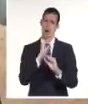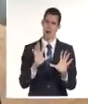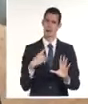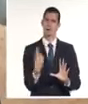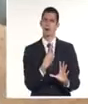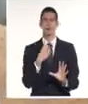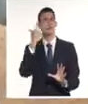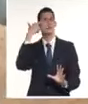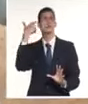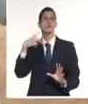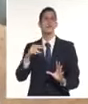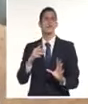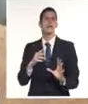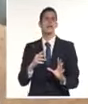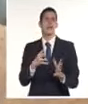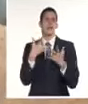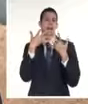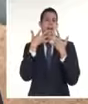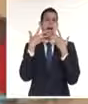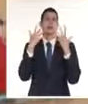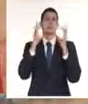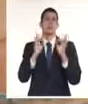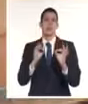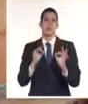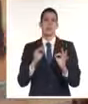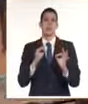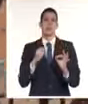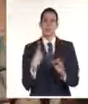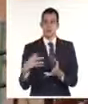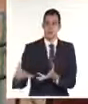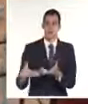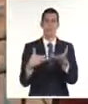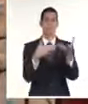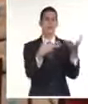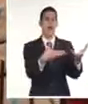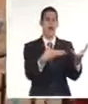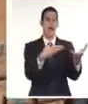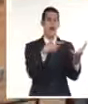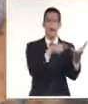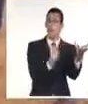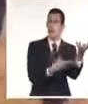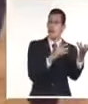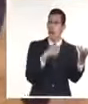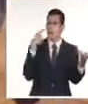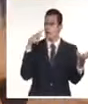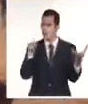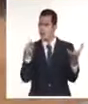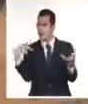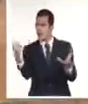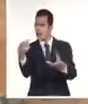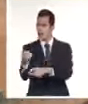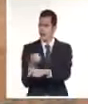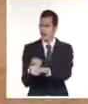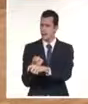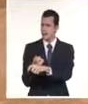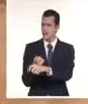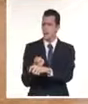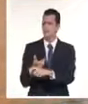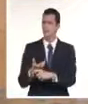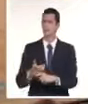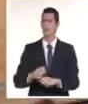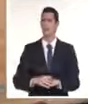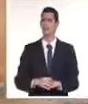entregó definitivamente para cumplir esa indicación es el que realmente fue maltratado aquí en el recinto ferial, porque no contrasta con